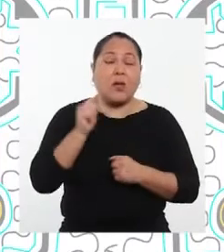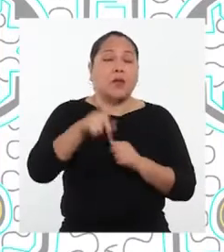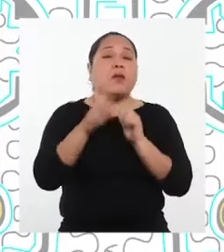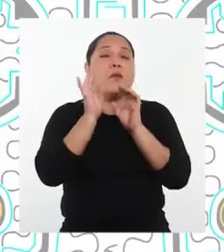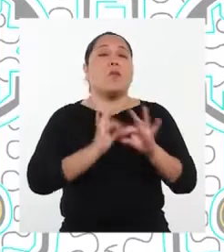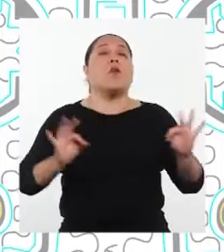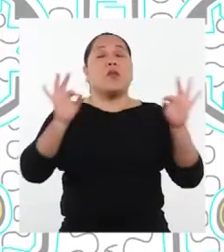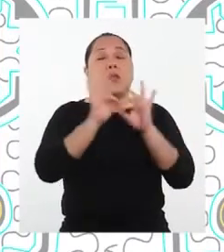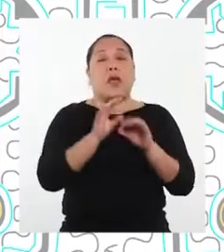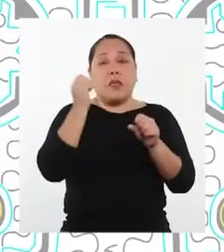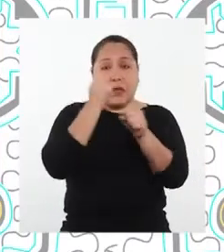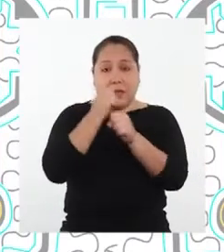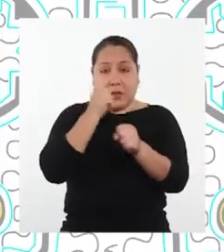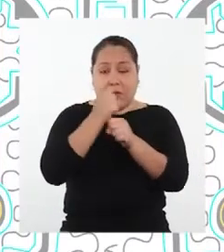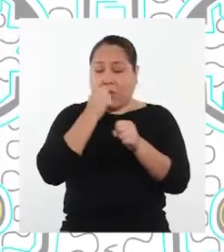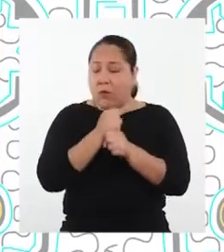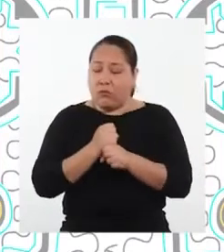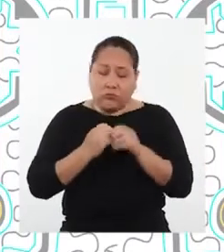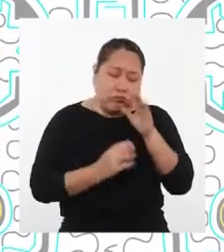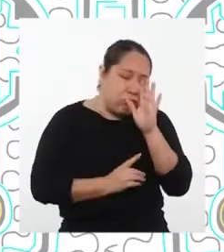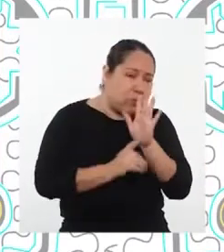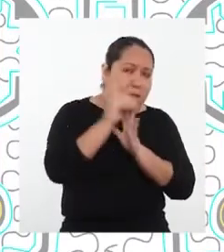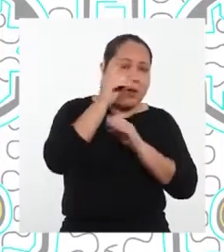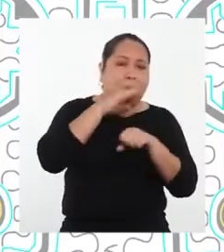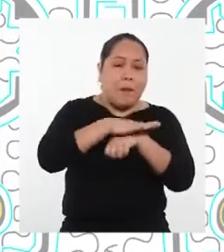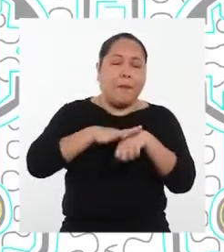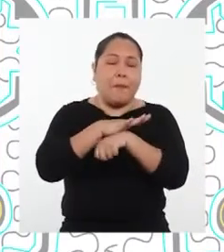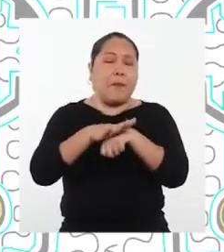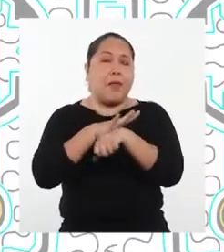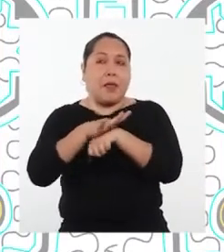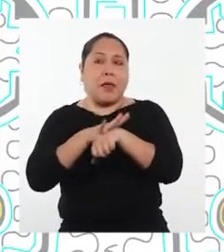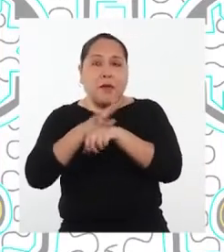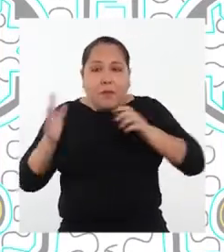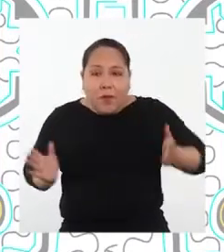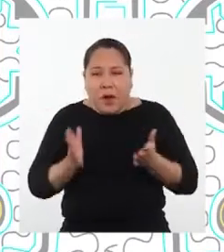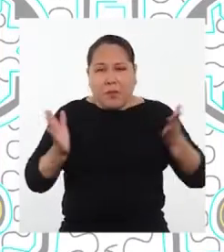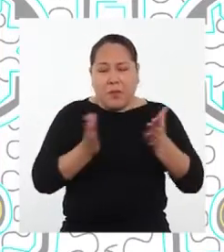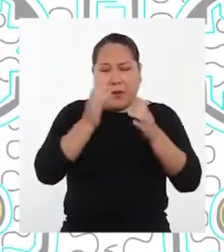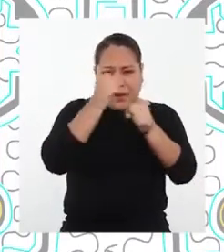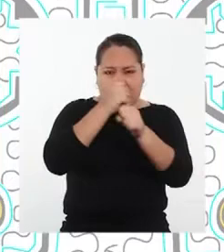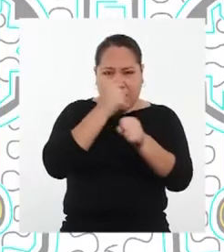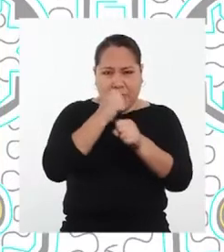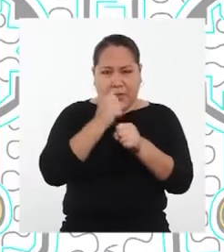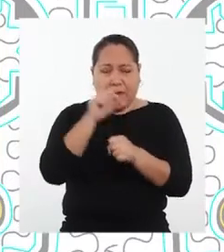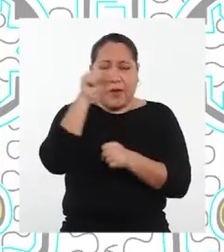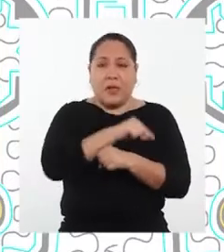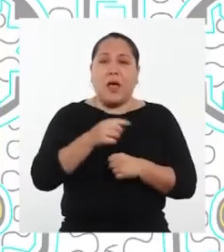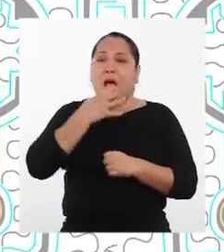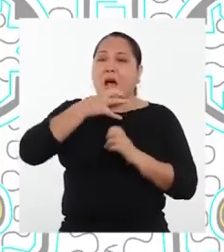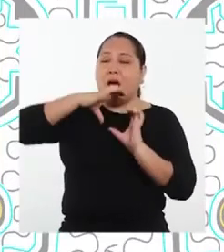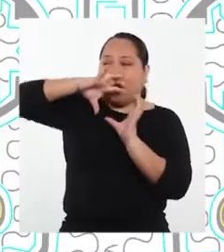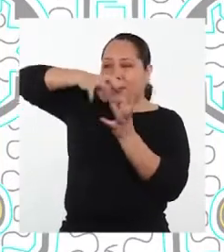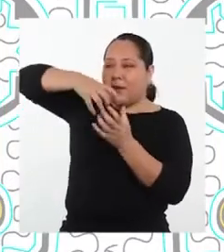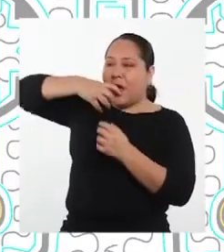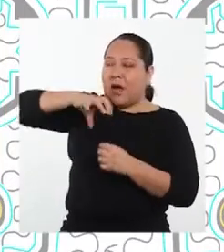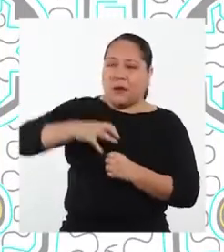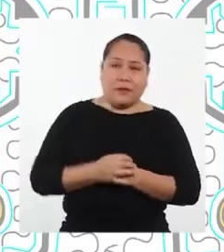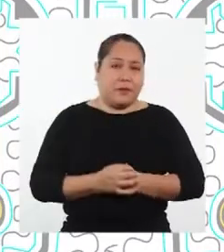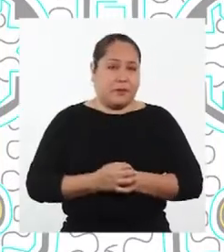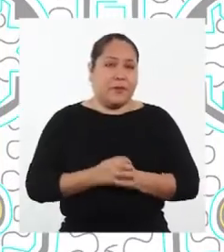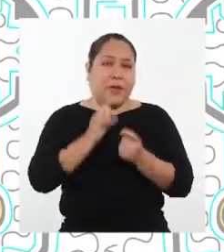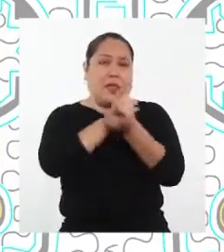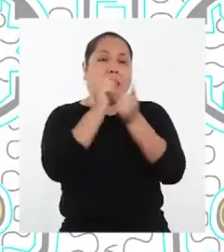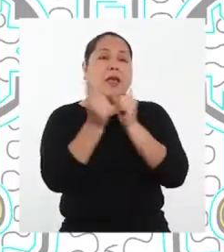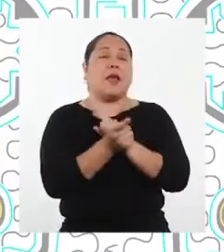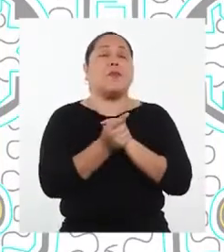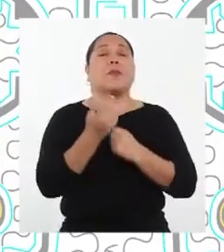eso es importante que elaboremos y desarrollemos nuestro plan de campaña para promover acciones frente al calentamiento global y el cambio